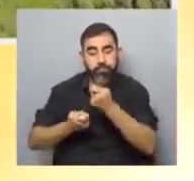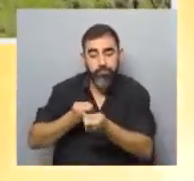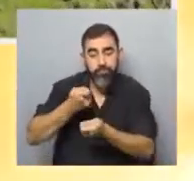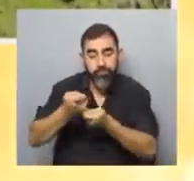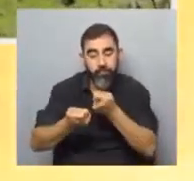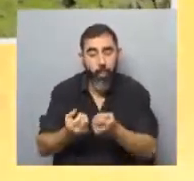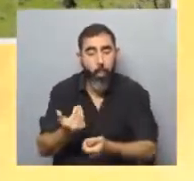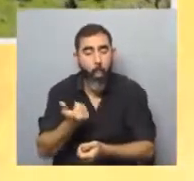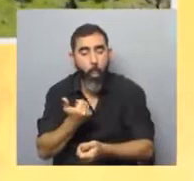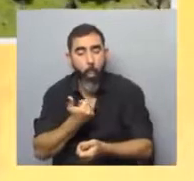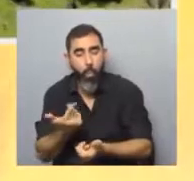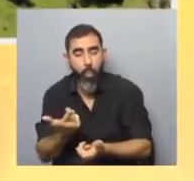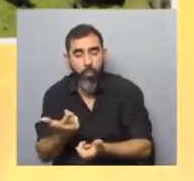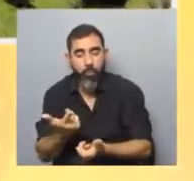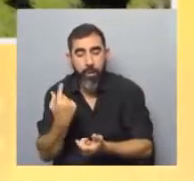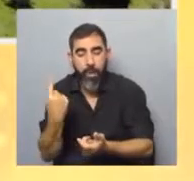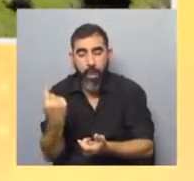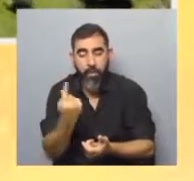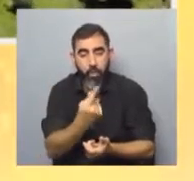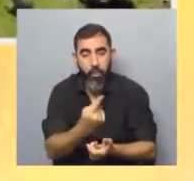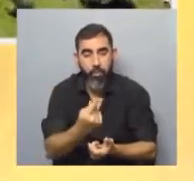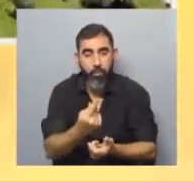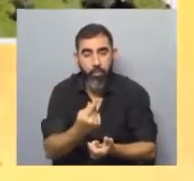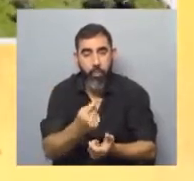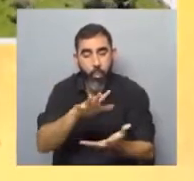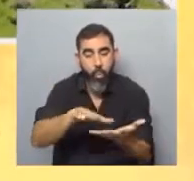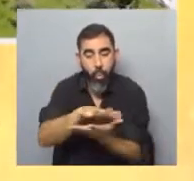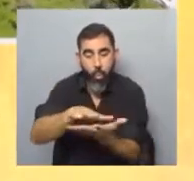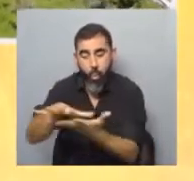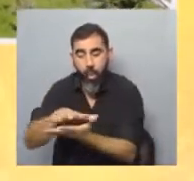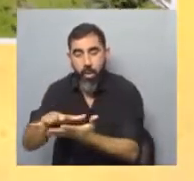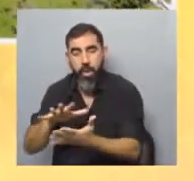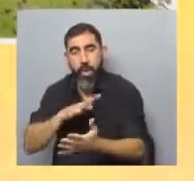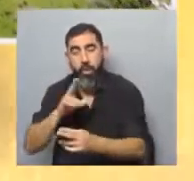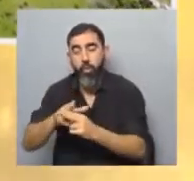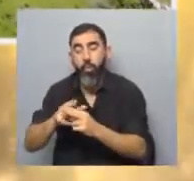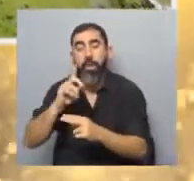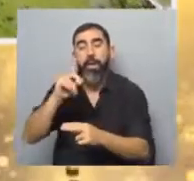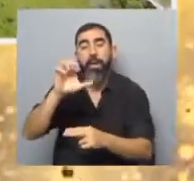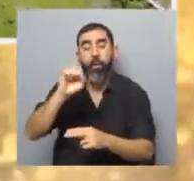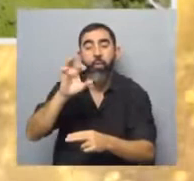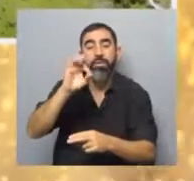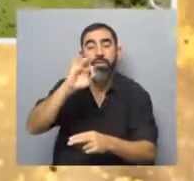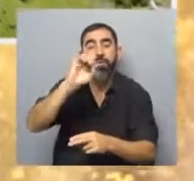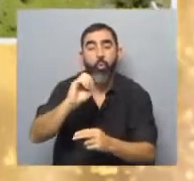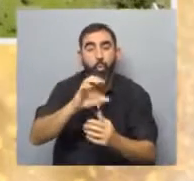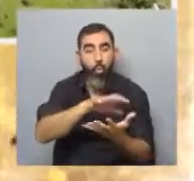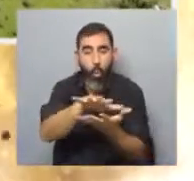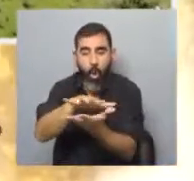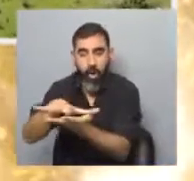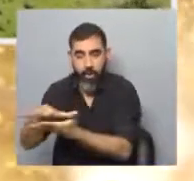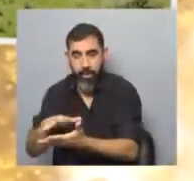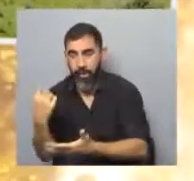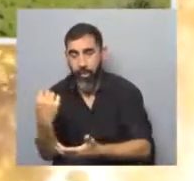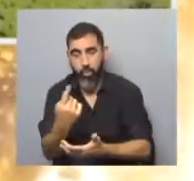cómo dentro de a los sitios del geoparque les denominamos geositios. Cada geositio se